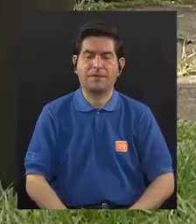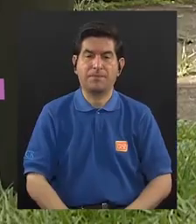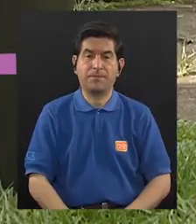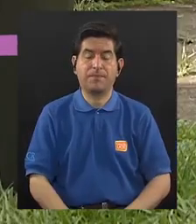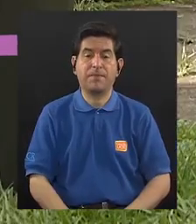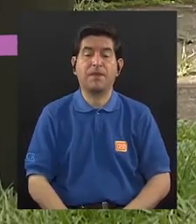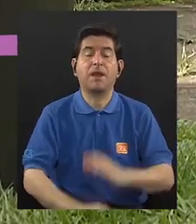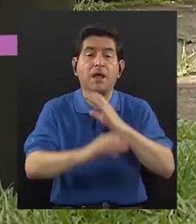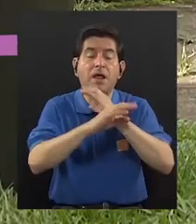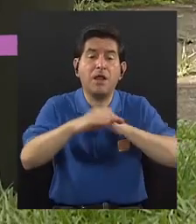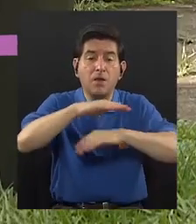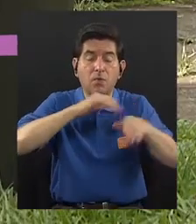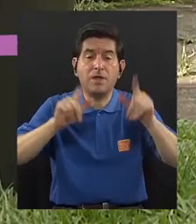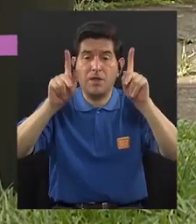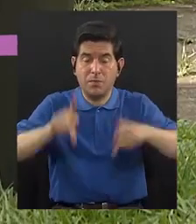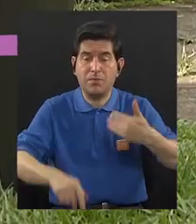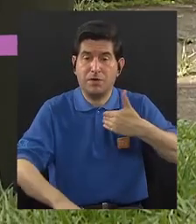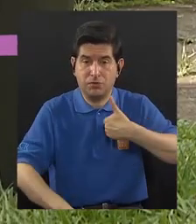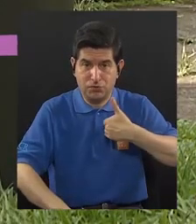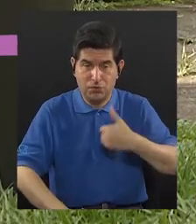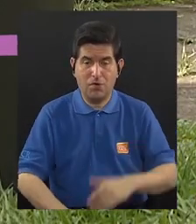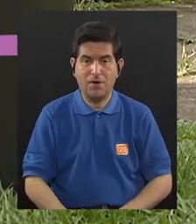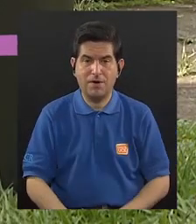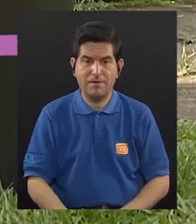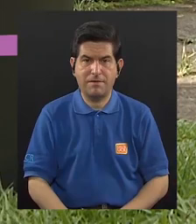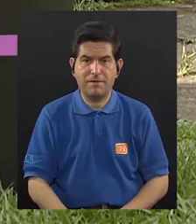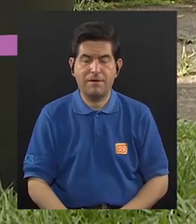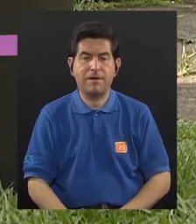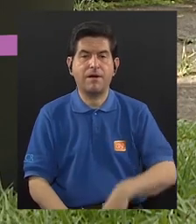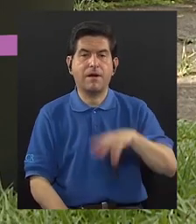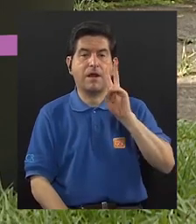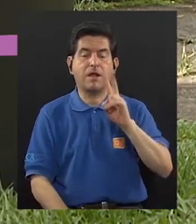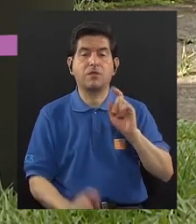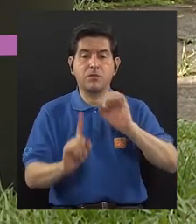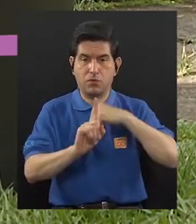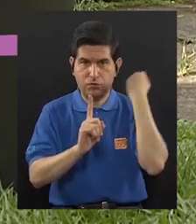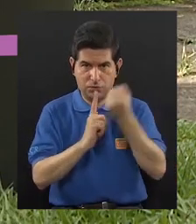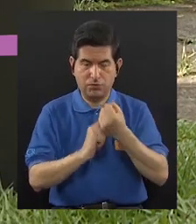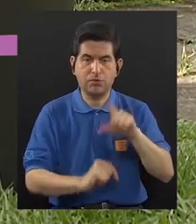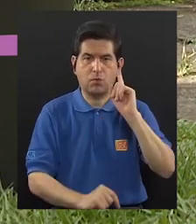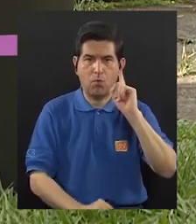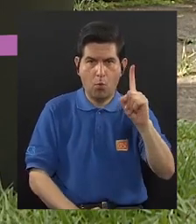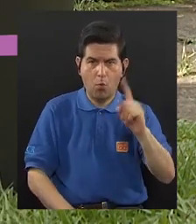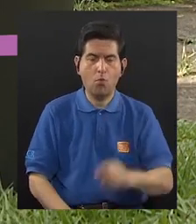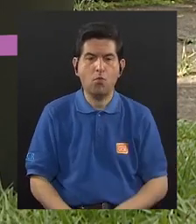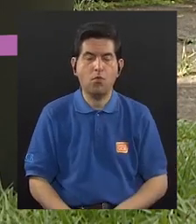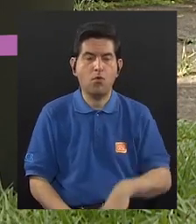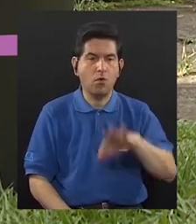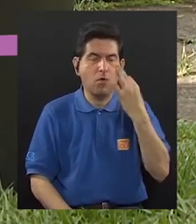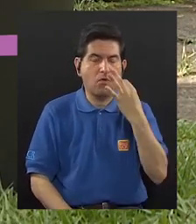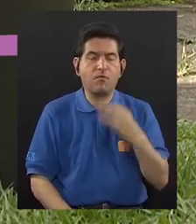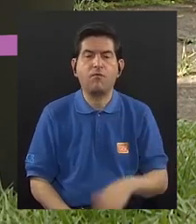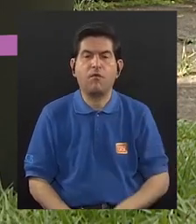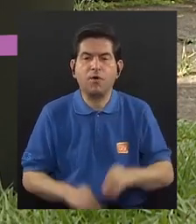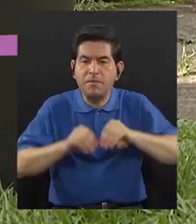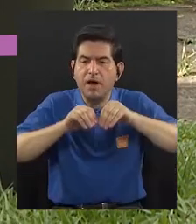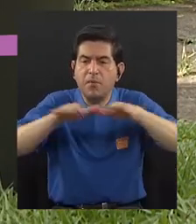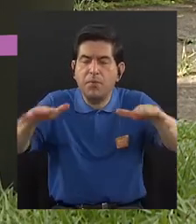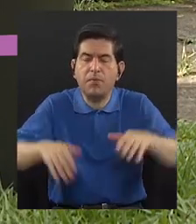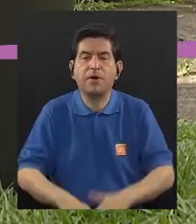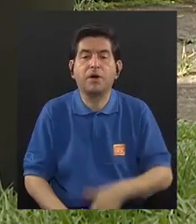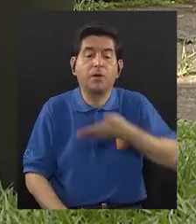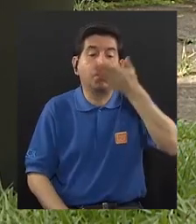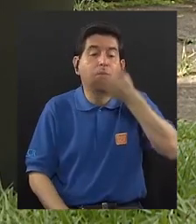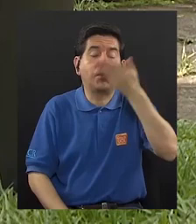los cuidados básicos que uno debe tener y van a 22 tomando en cuenta que las vías de transmisión son principalmente